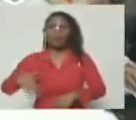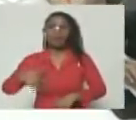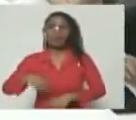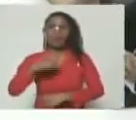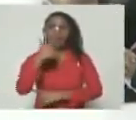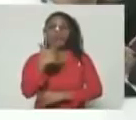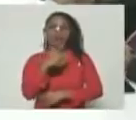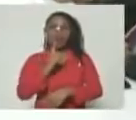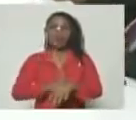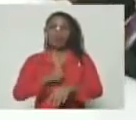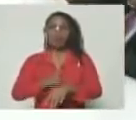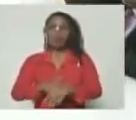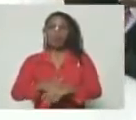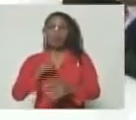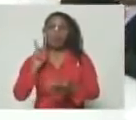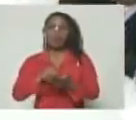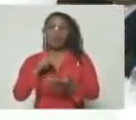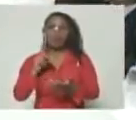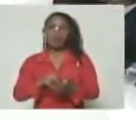3 minutos por intervención y...